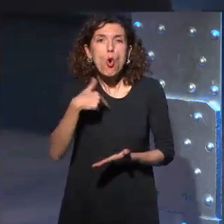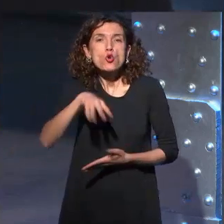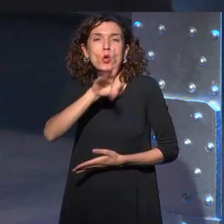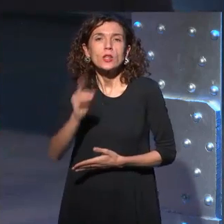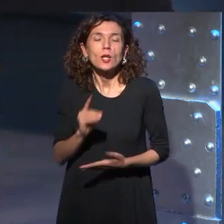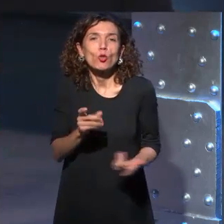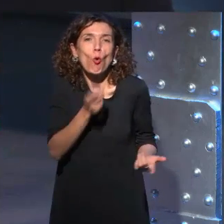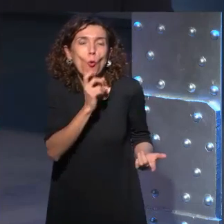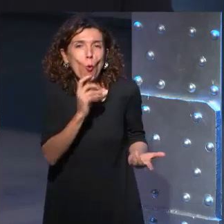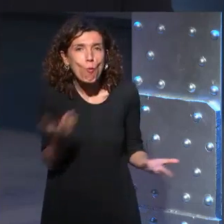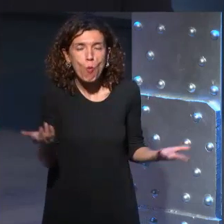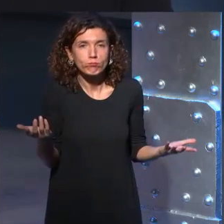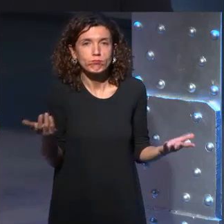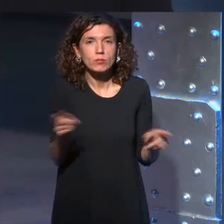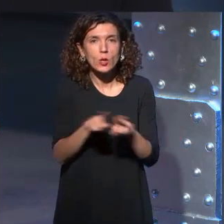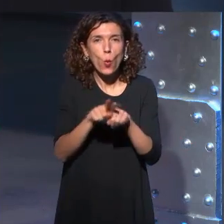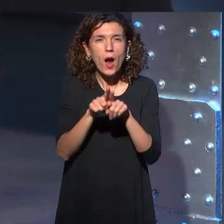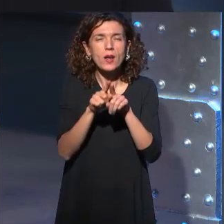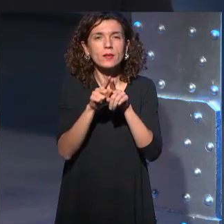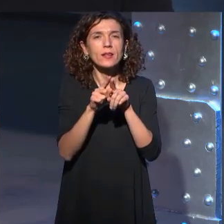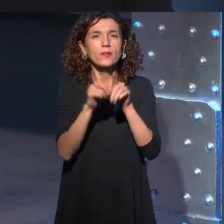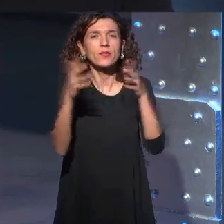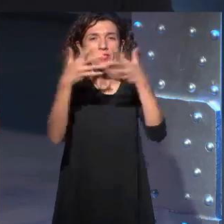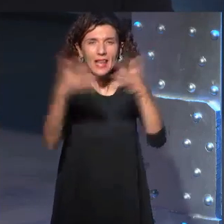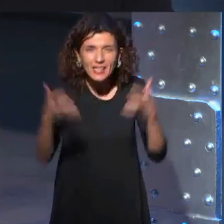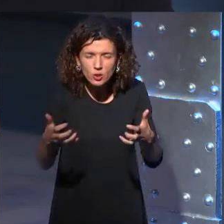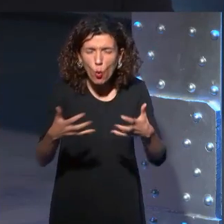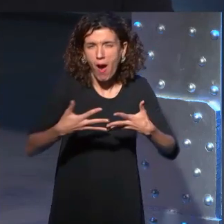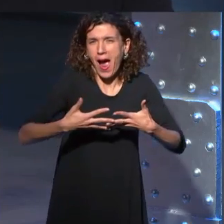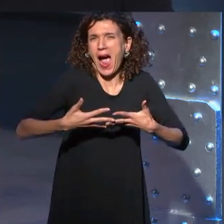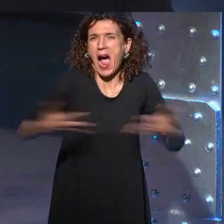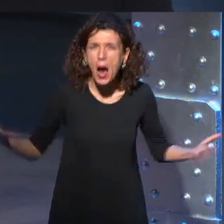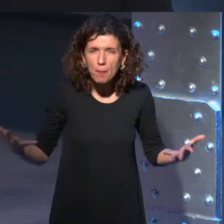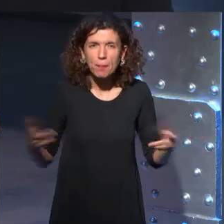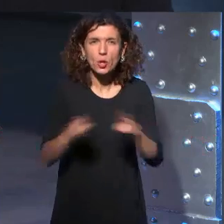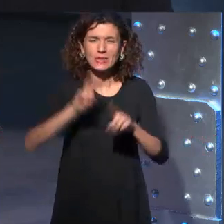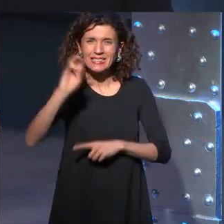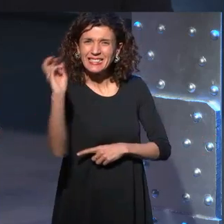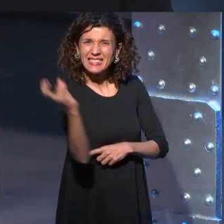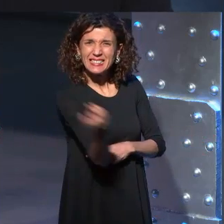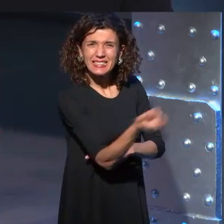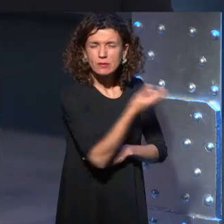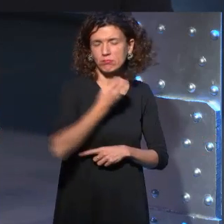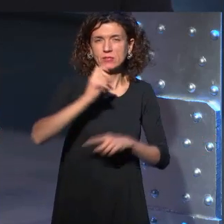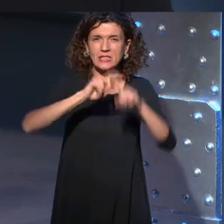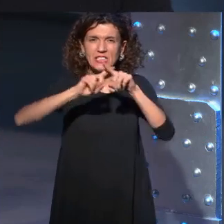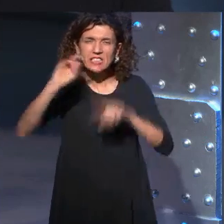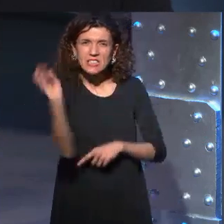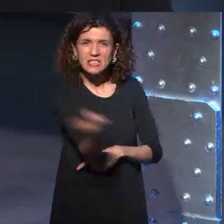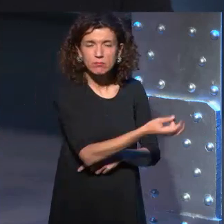es posible que se tenga un relato, un texto tan amplio, con tantas vicisitudes entrando y saliendo,